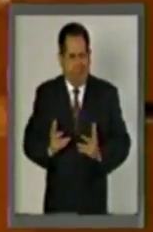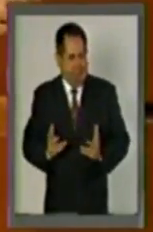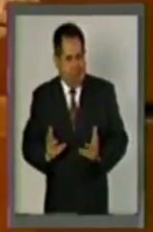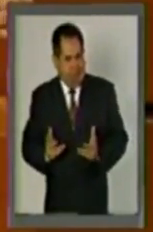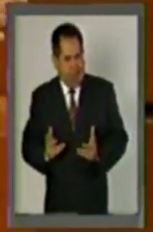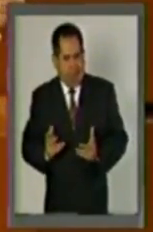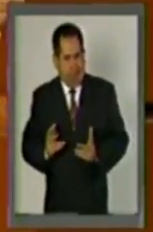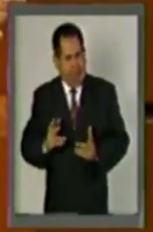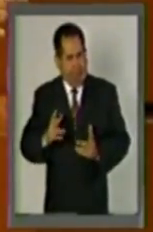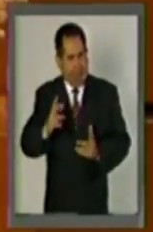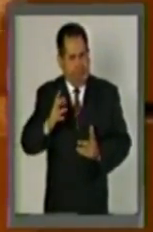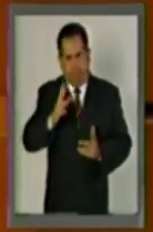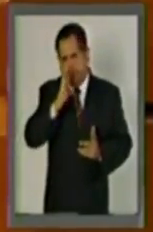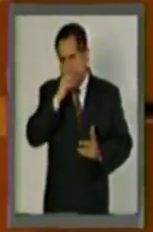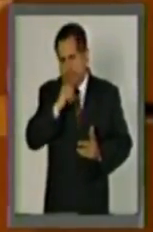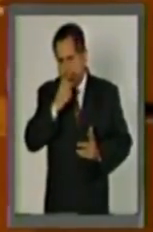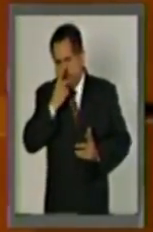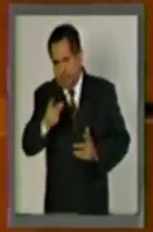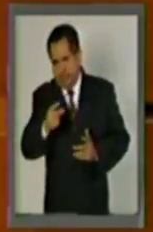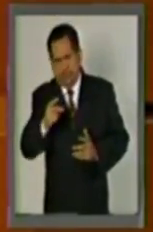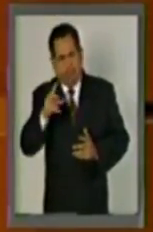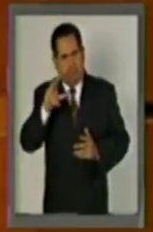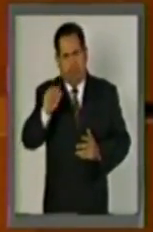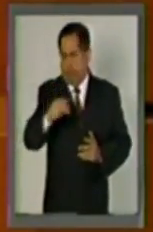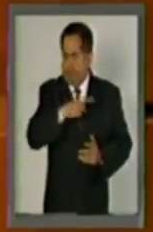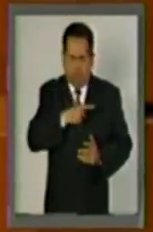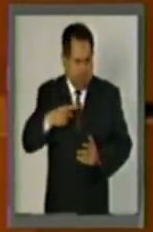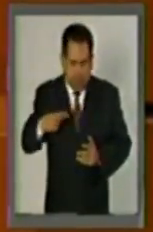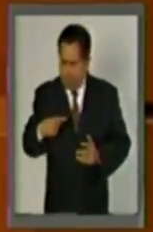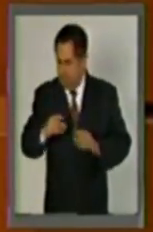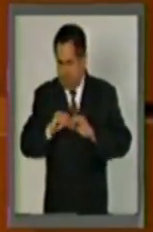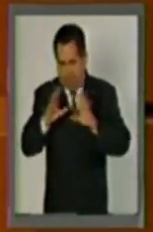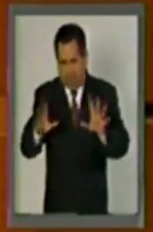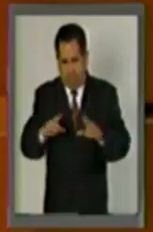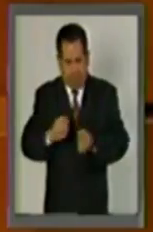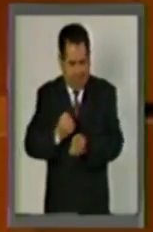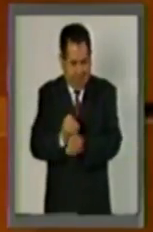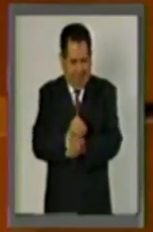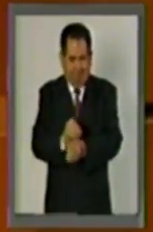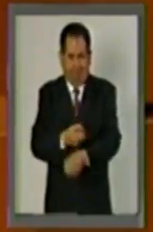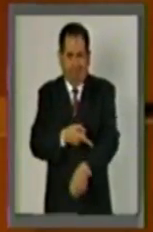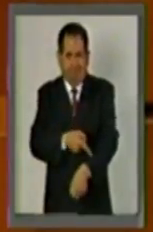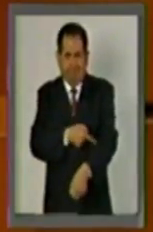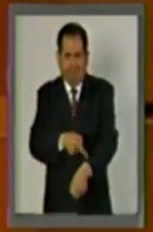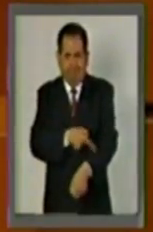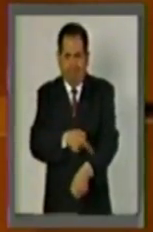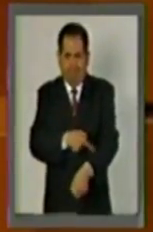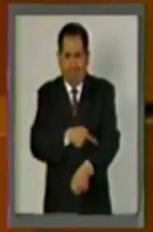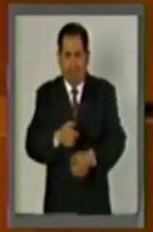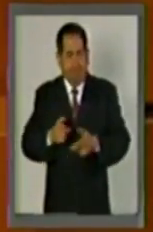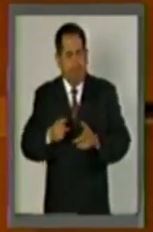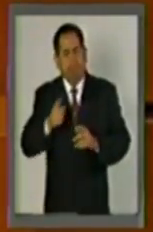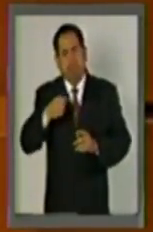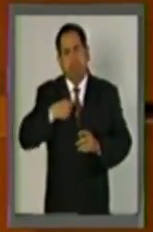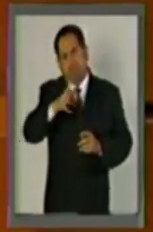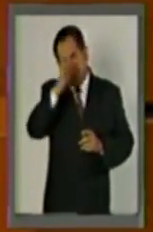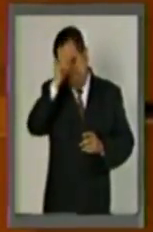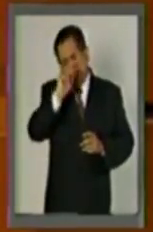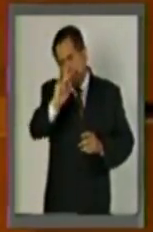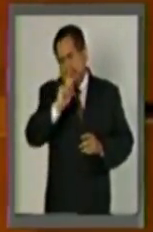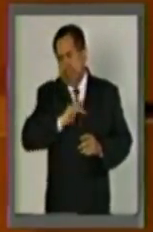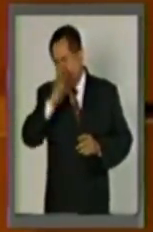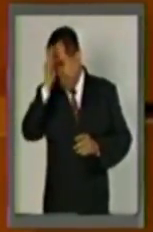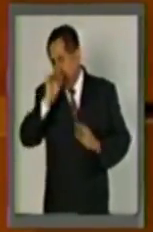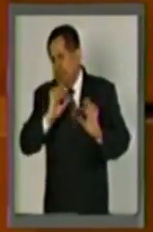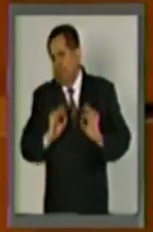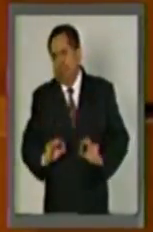no podemos, no debemos, por razones de sangre, estar de acuerdo en